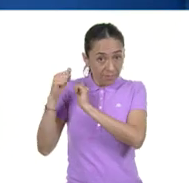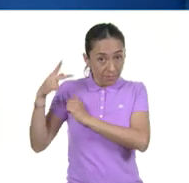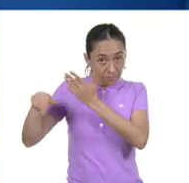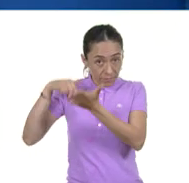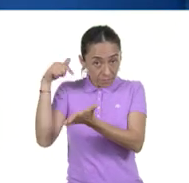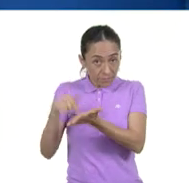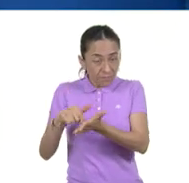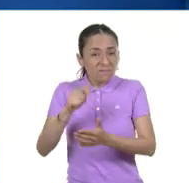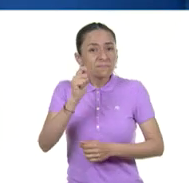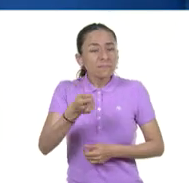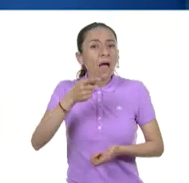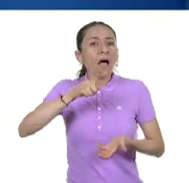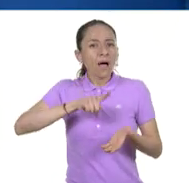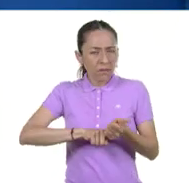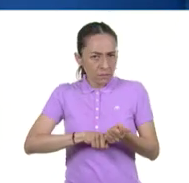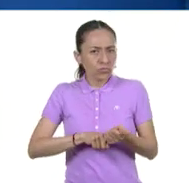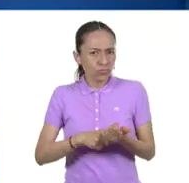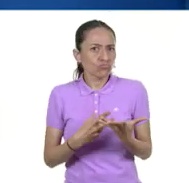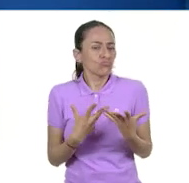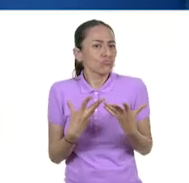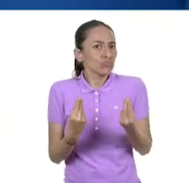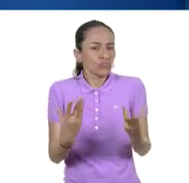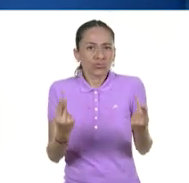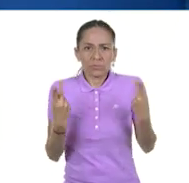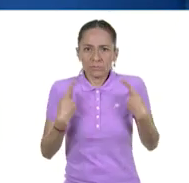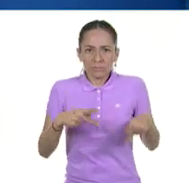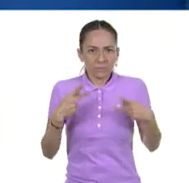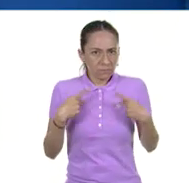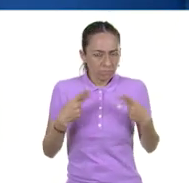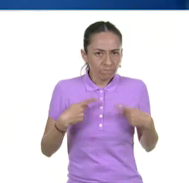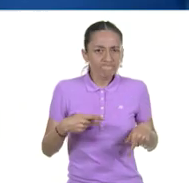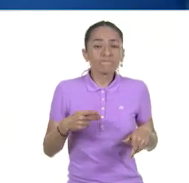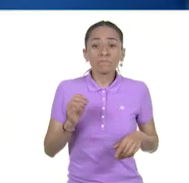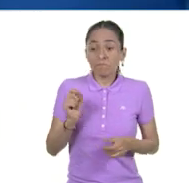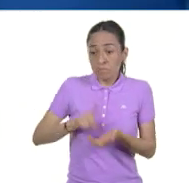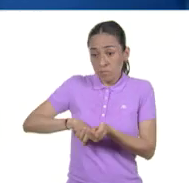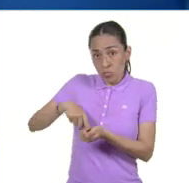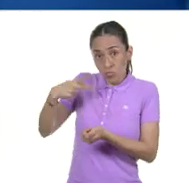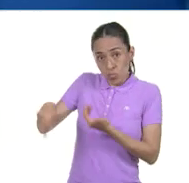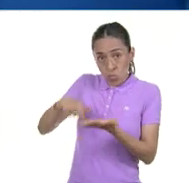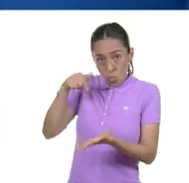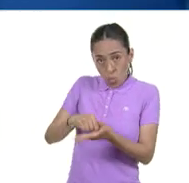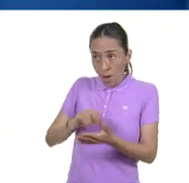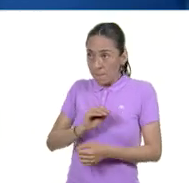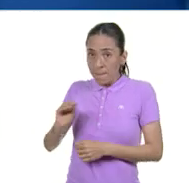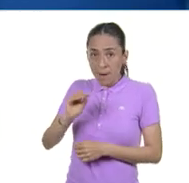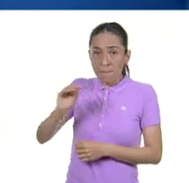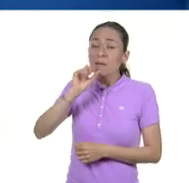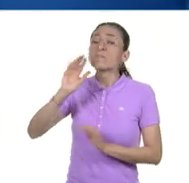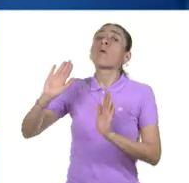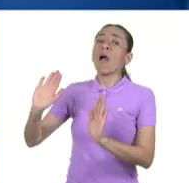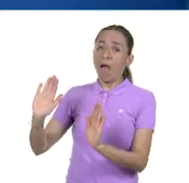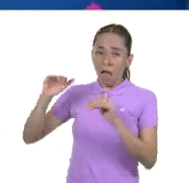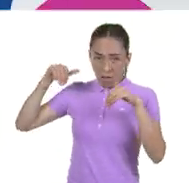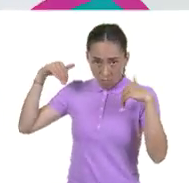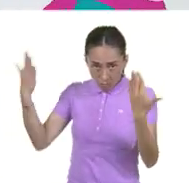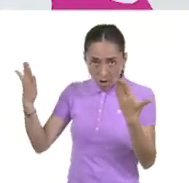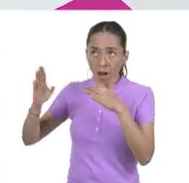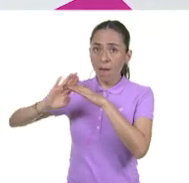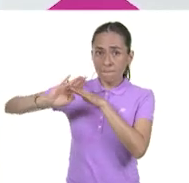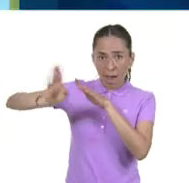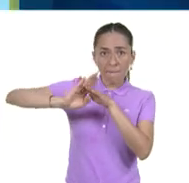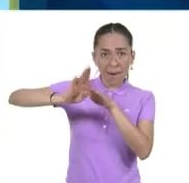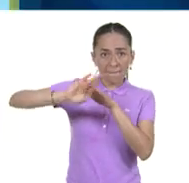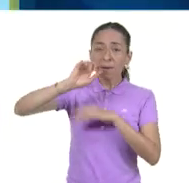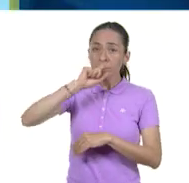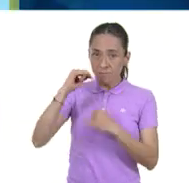un gran número de personas que se trasladan tanto dentro como hacia afuera del continente. No